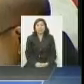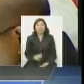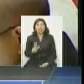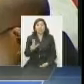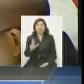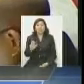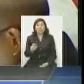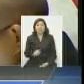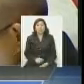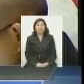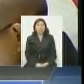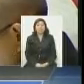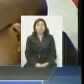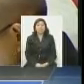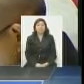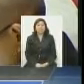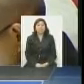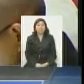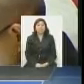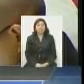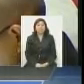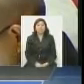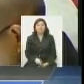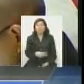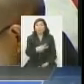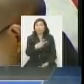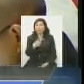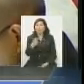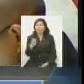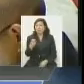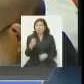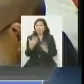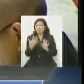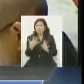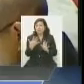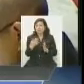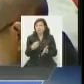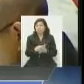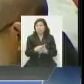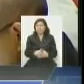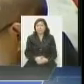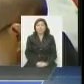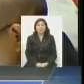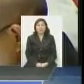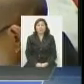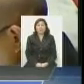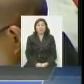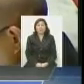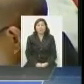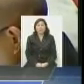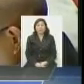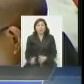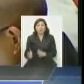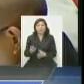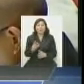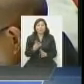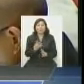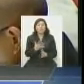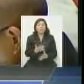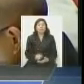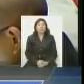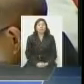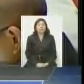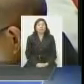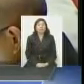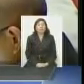toneladas. 7 por 3, 210 que paga cada comerciante. Entran 3 camiones, 4 o 5,